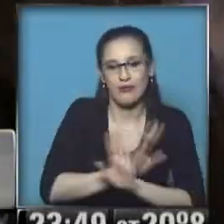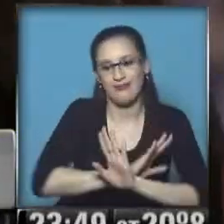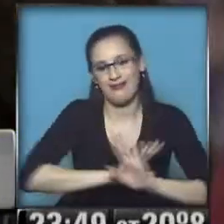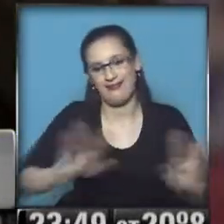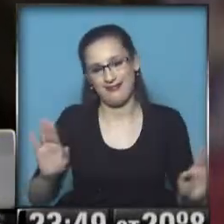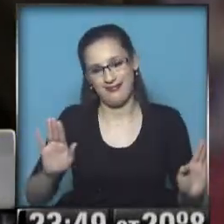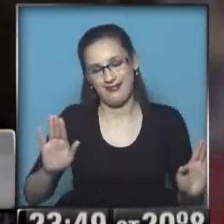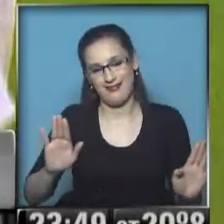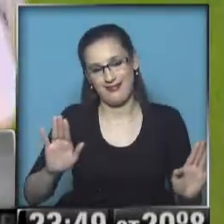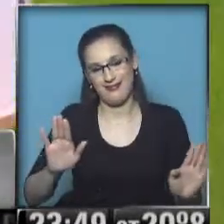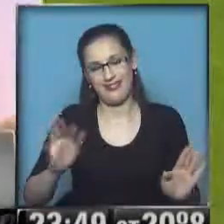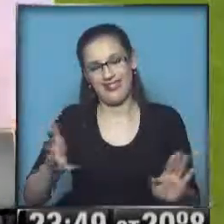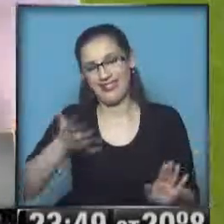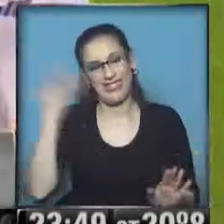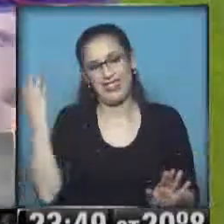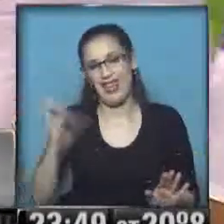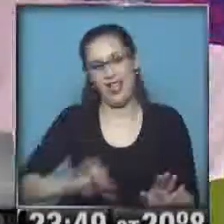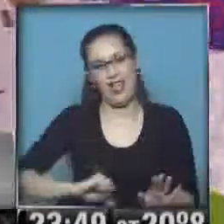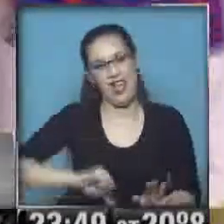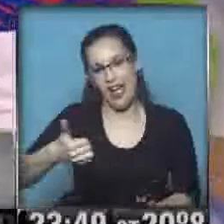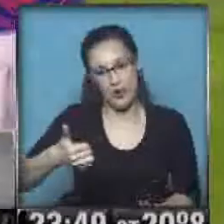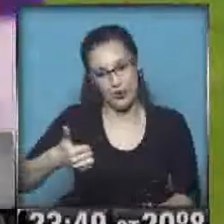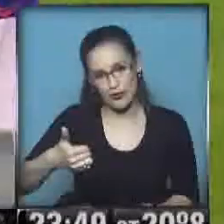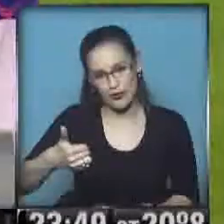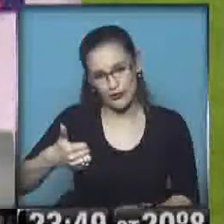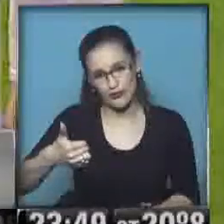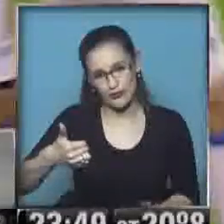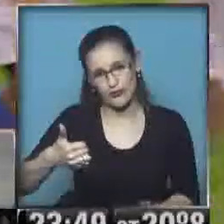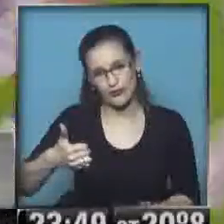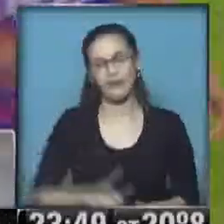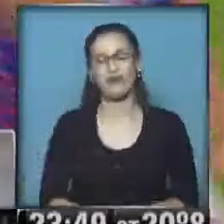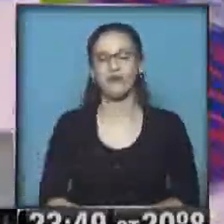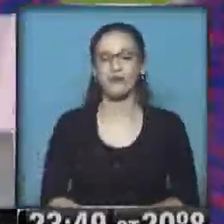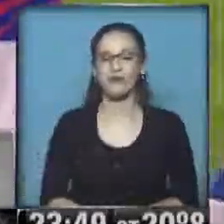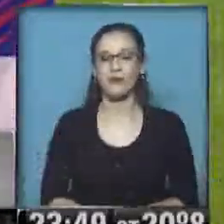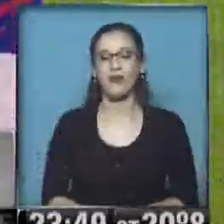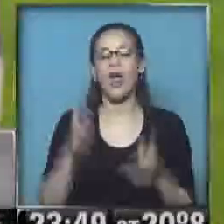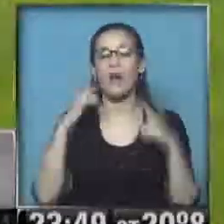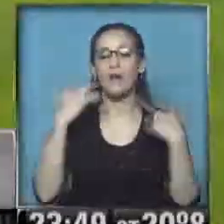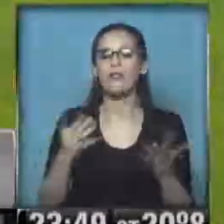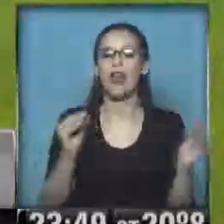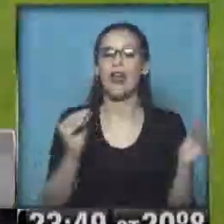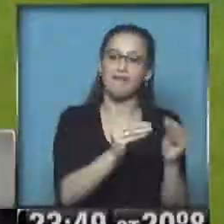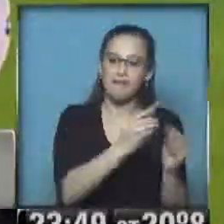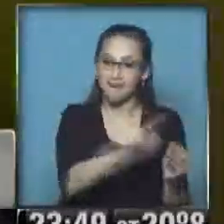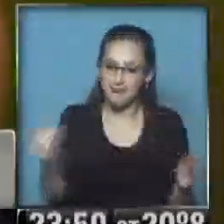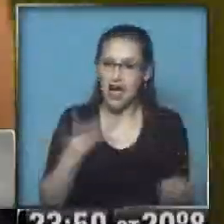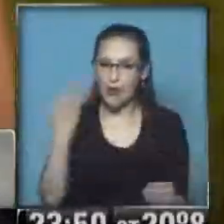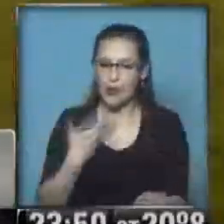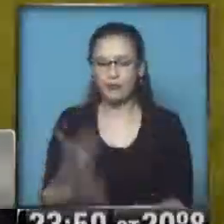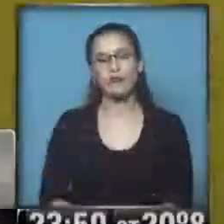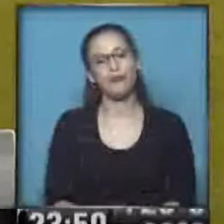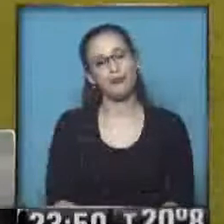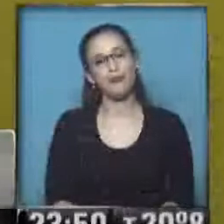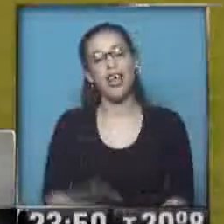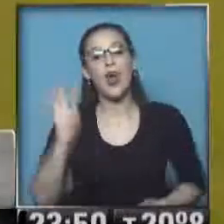lo largo del partido, pero con esto ya estaba definido. Ganó Tigre por goleada como local y compartimos la palabra de los protagonistas.